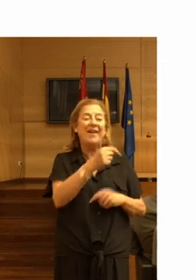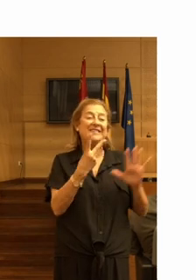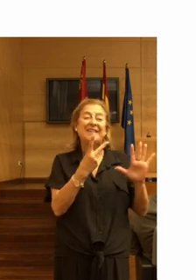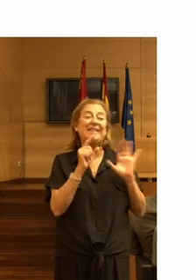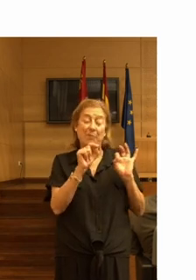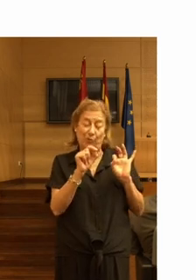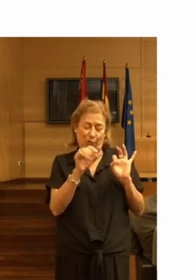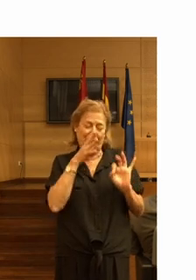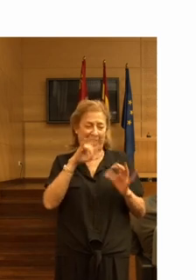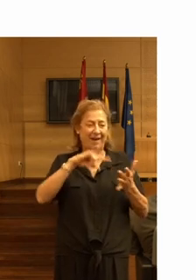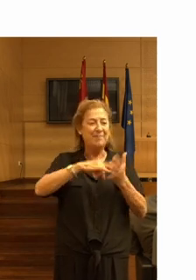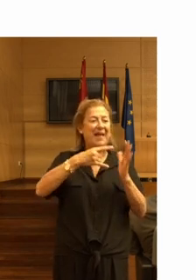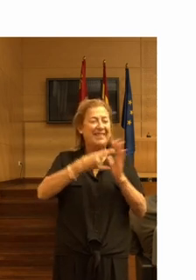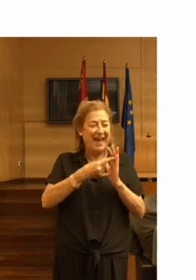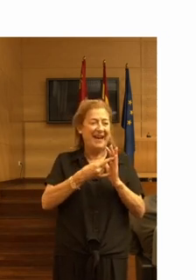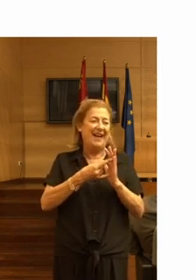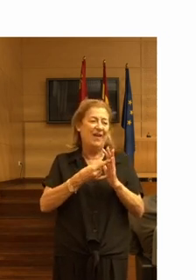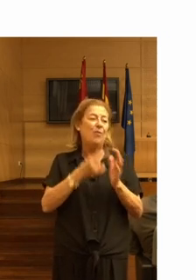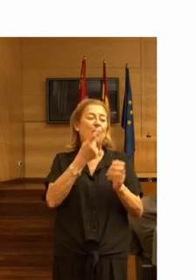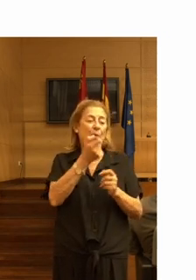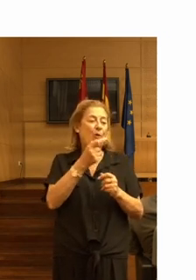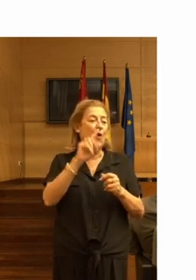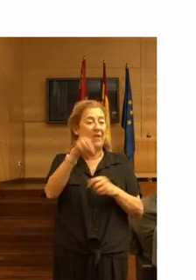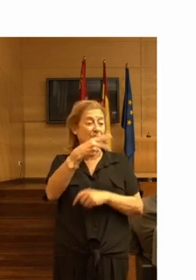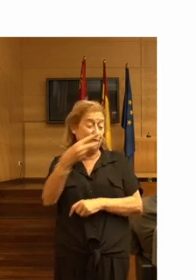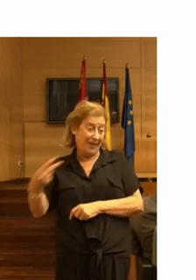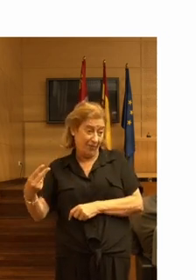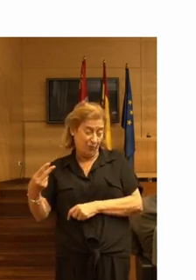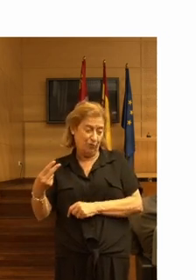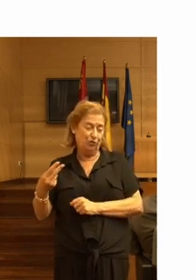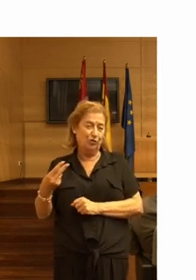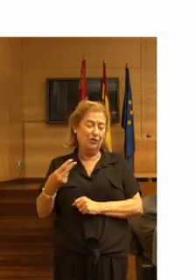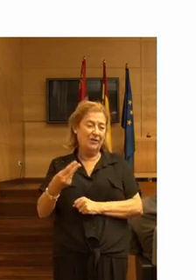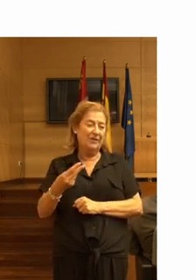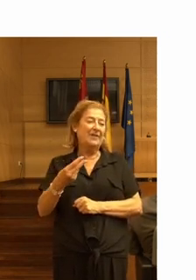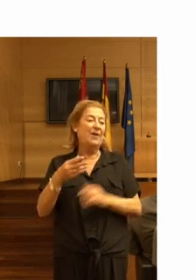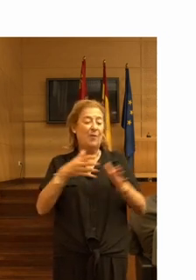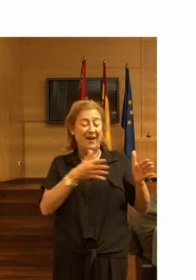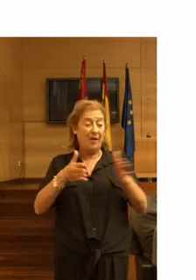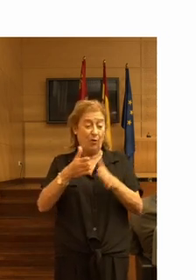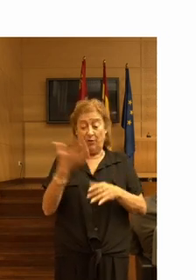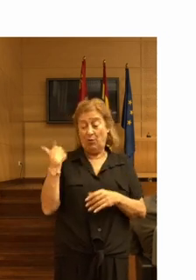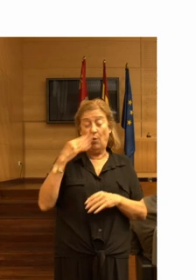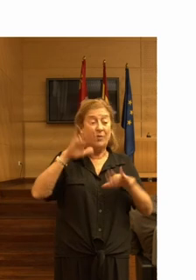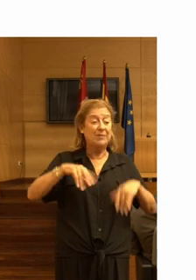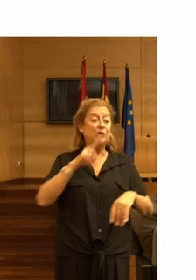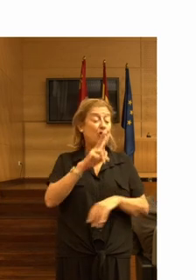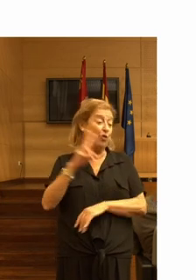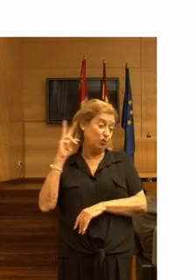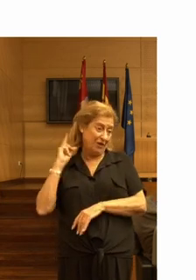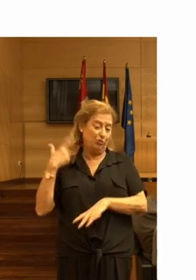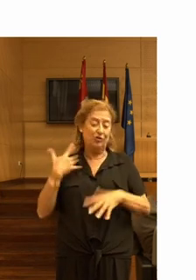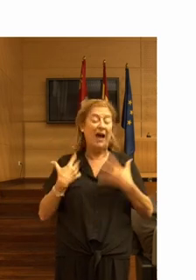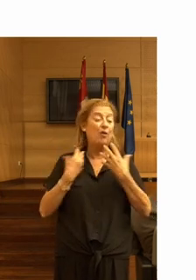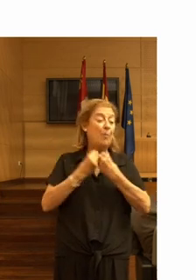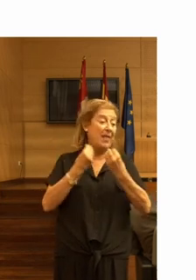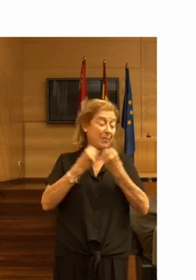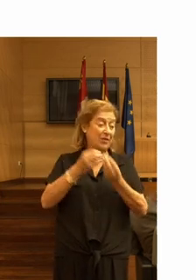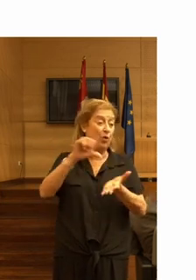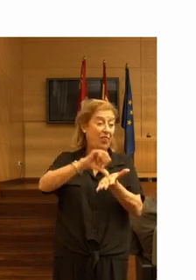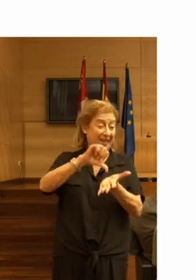para plantearos un poco los resultados, el recorrido de estos últimos 2 años de acompañamiento a los